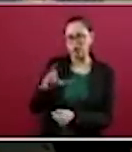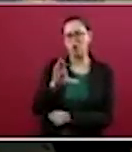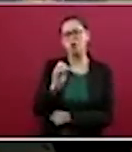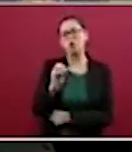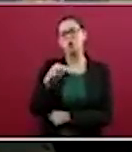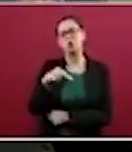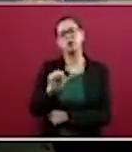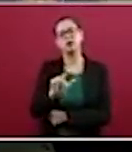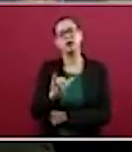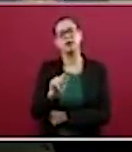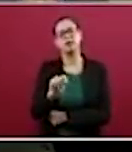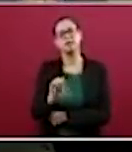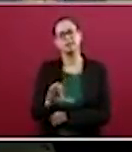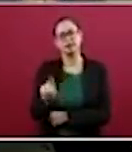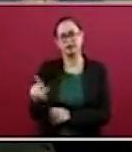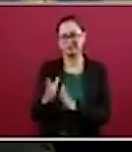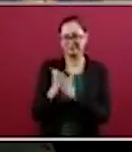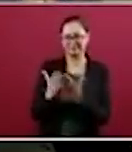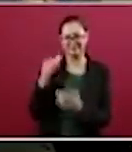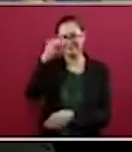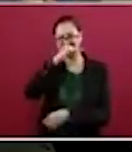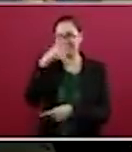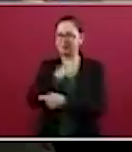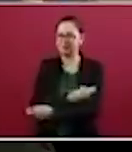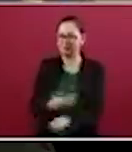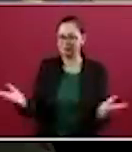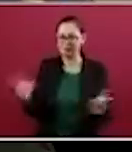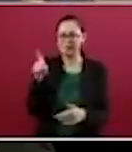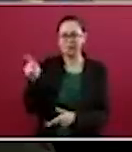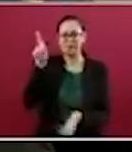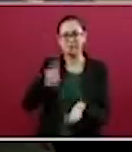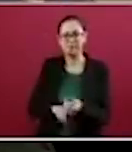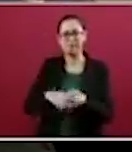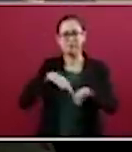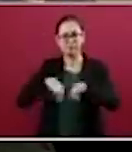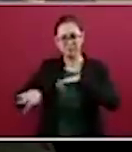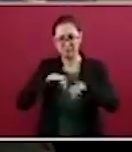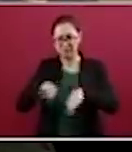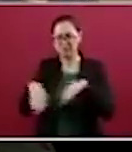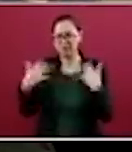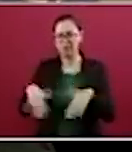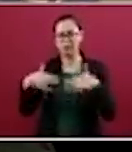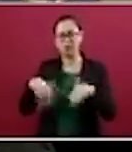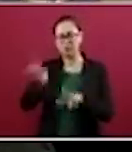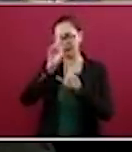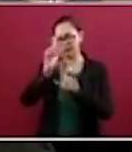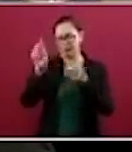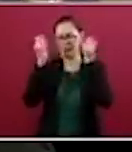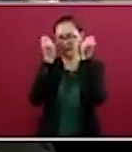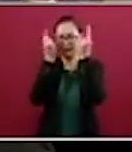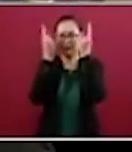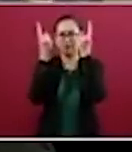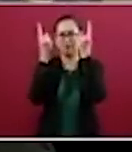CONALITEG. El trabajo realizado por esta institución debe ser digno de respeto y la admiración de todos los